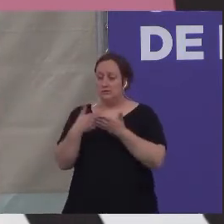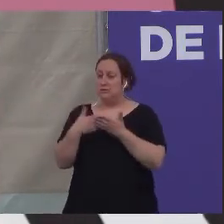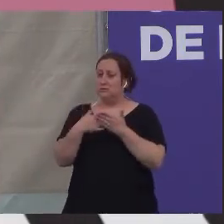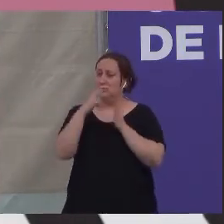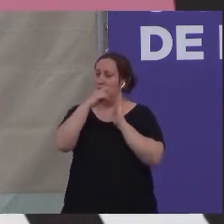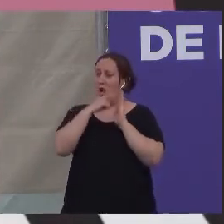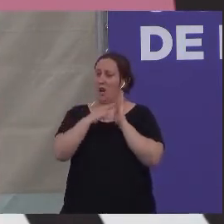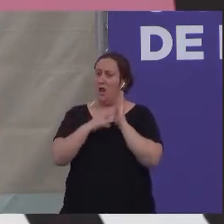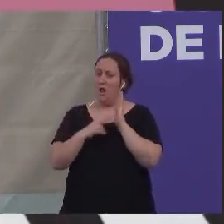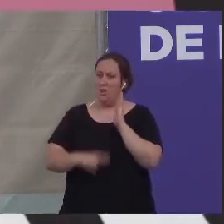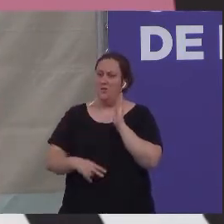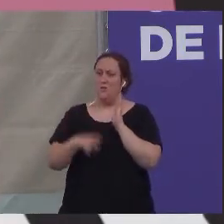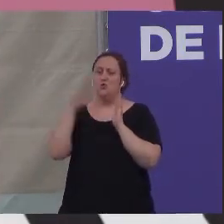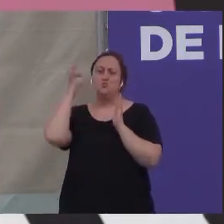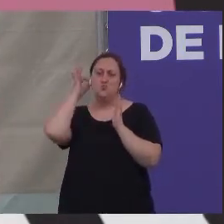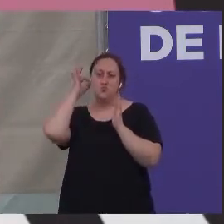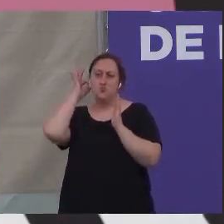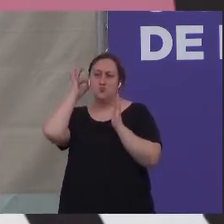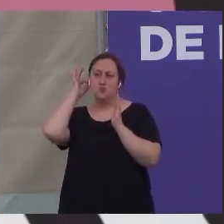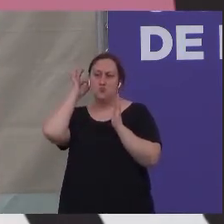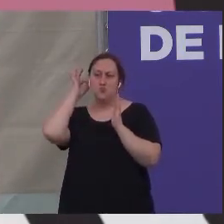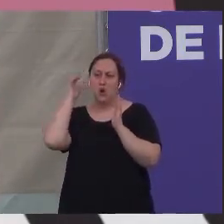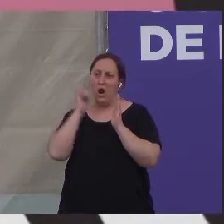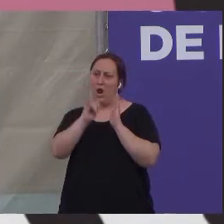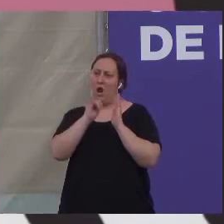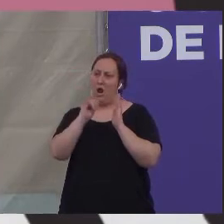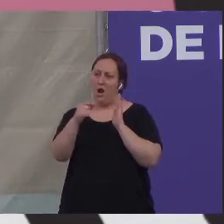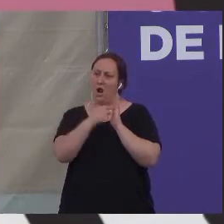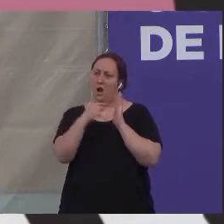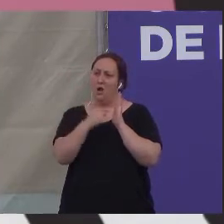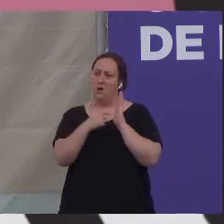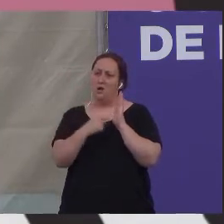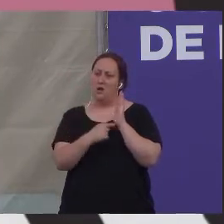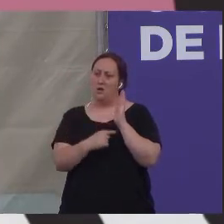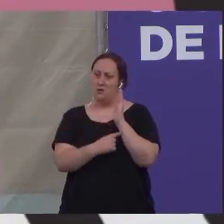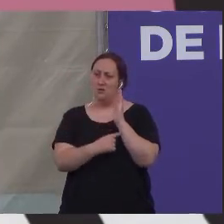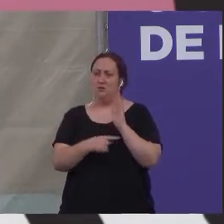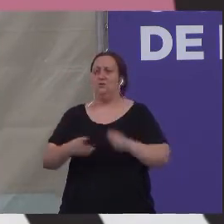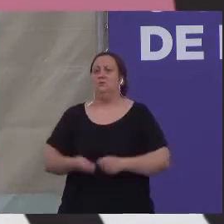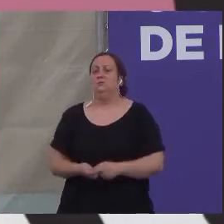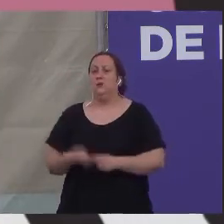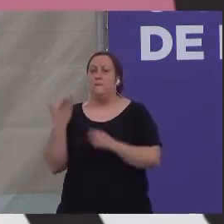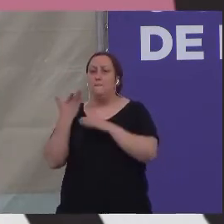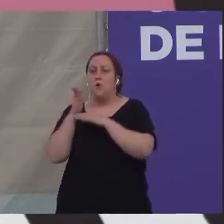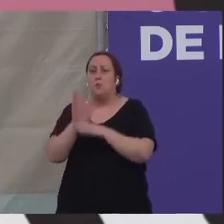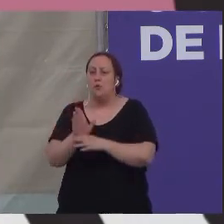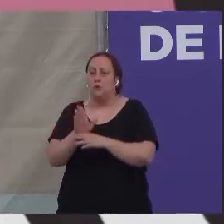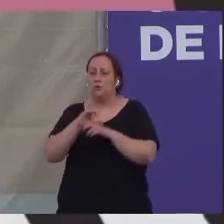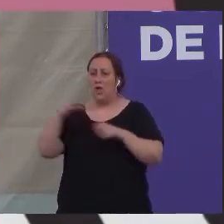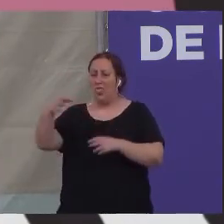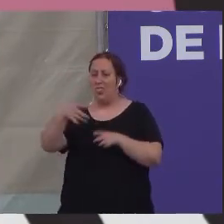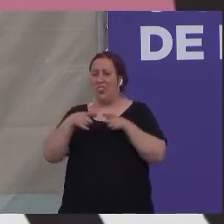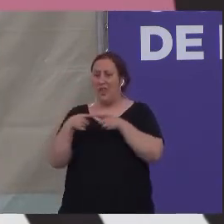vez que leemos nuestros documentos, tenemos a las mujeres ahí. Proponemos que no haya nunca un